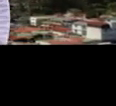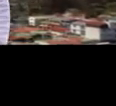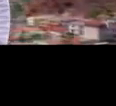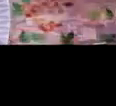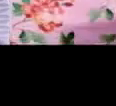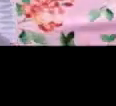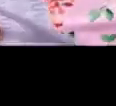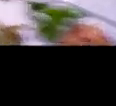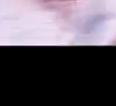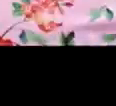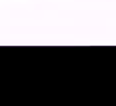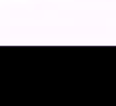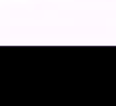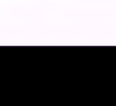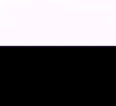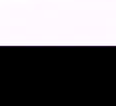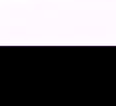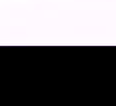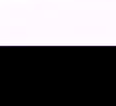Está buenísimo.